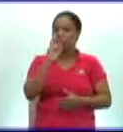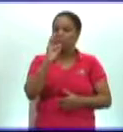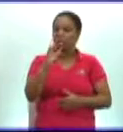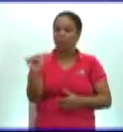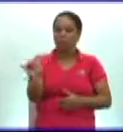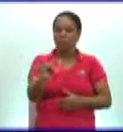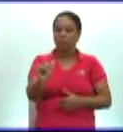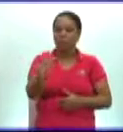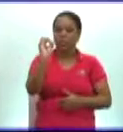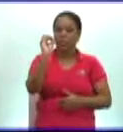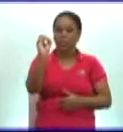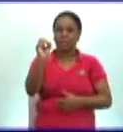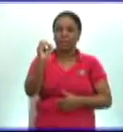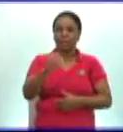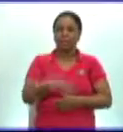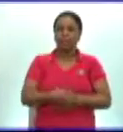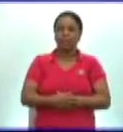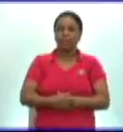cero.